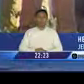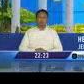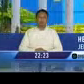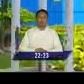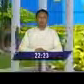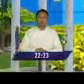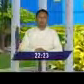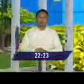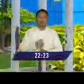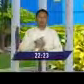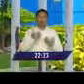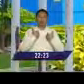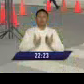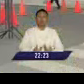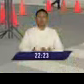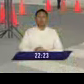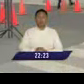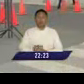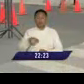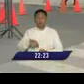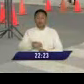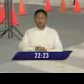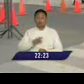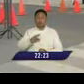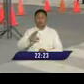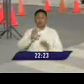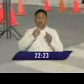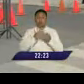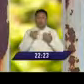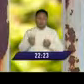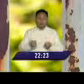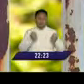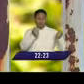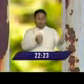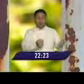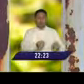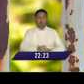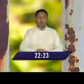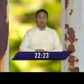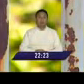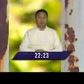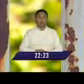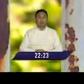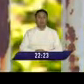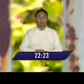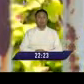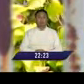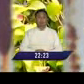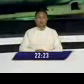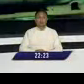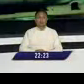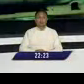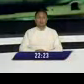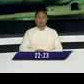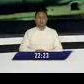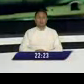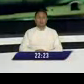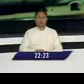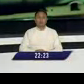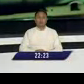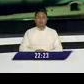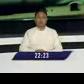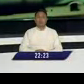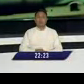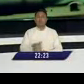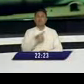certeza. El cuerpo de Andrade ya fue entregado a su familia, informó Maite Morán. ¿A dónde va